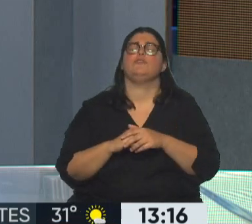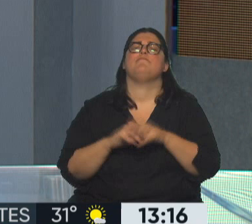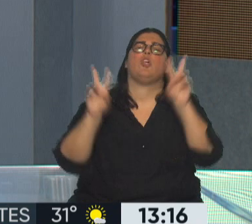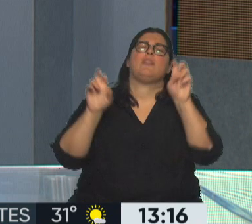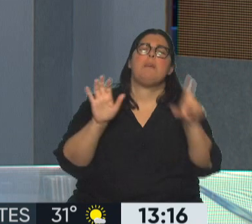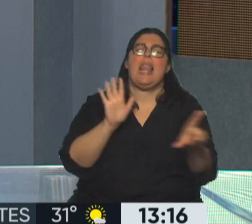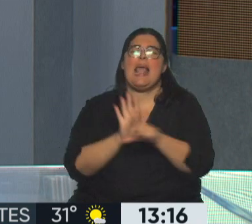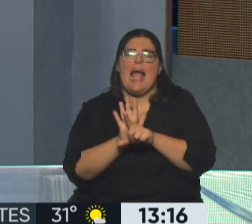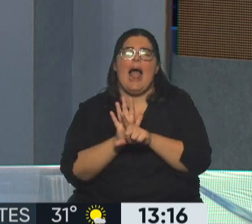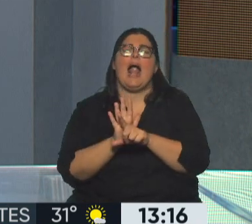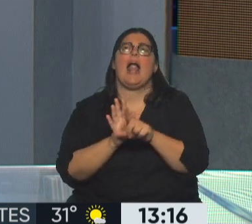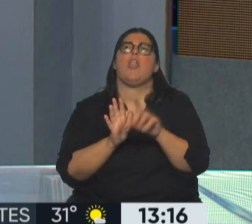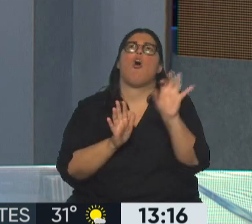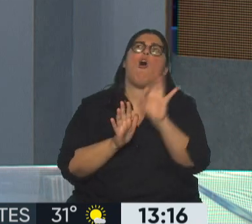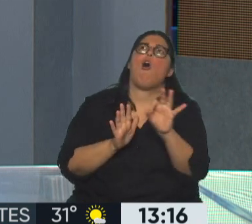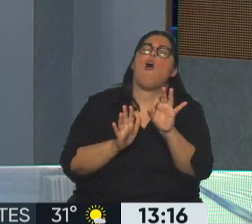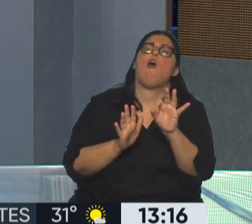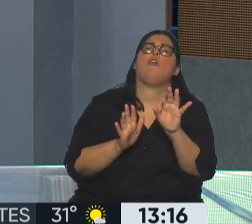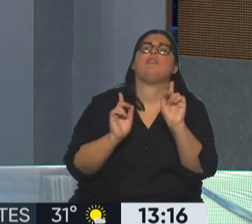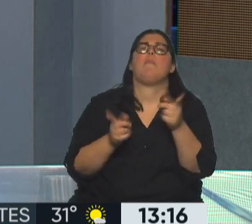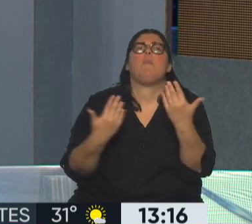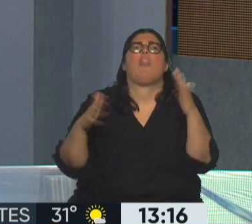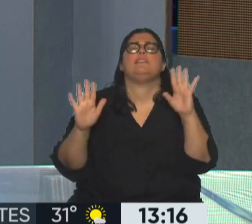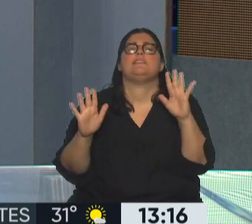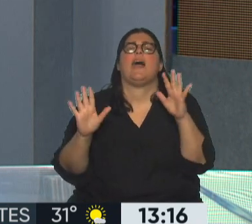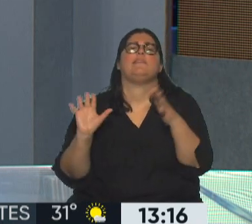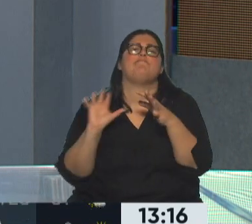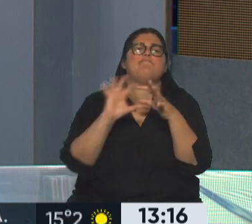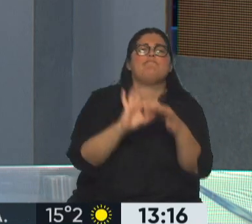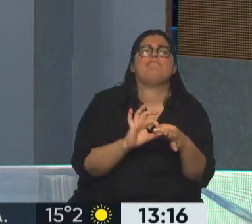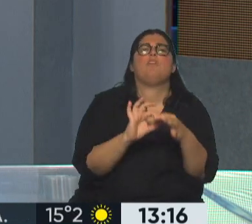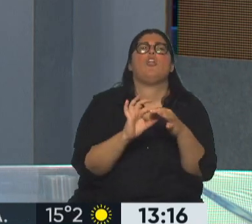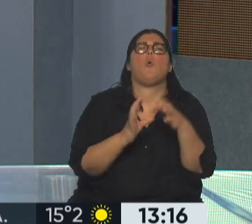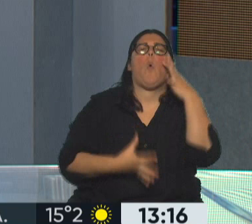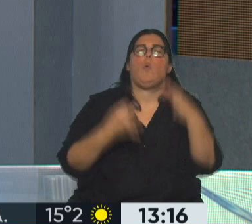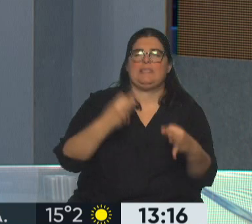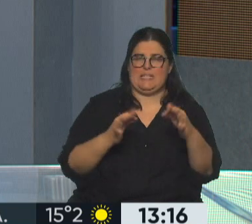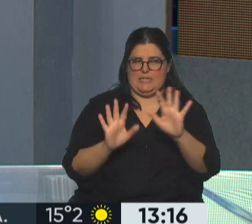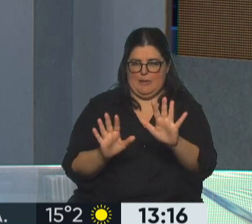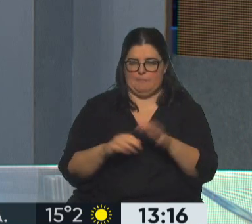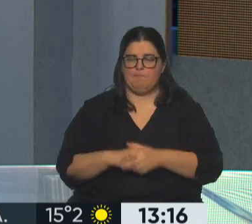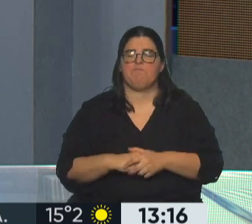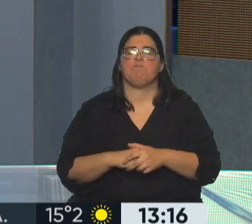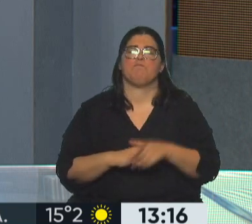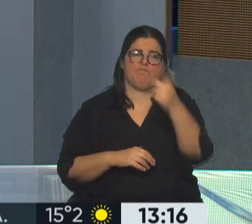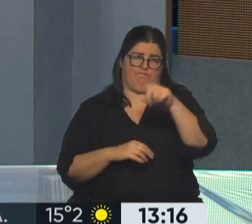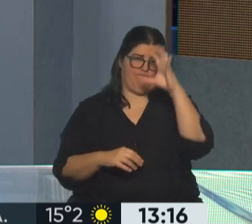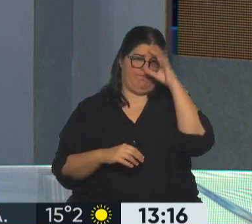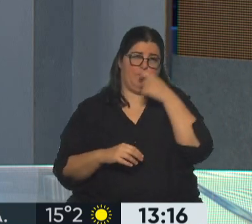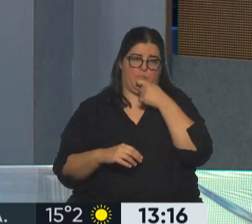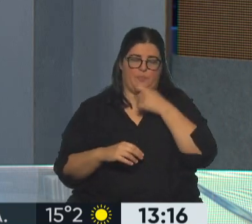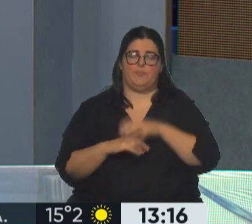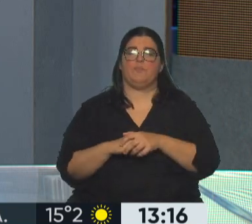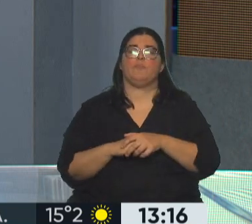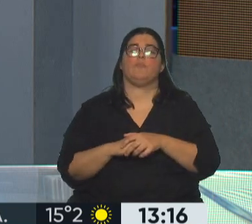cómo esto podría estar también vinculado a una trama vinculada a la justicia más de fondo. Recordemos que el